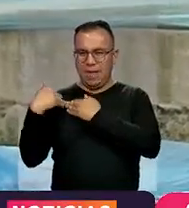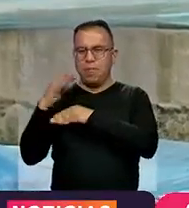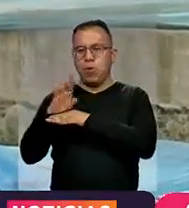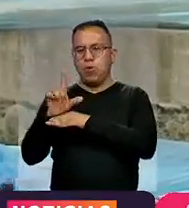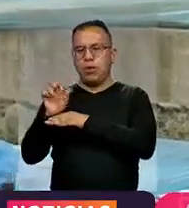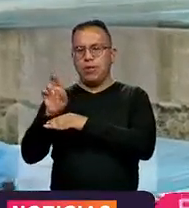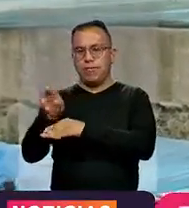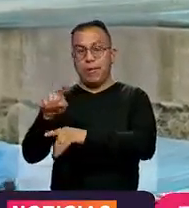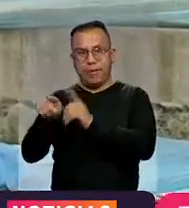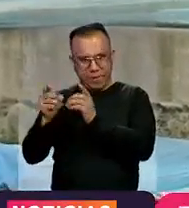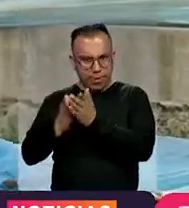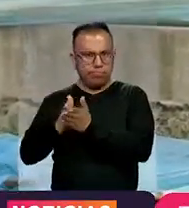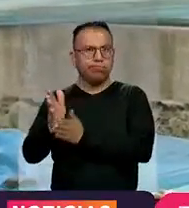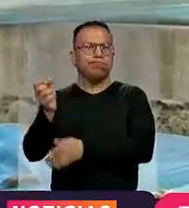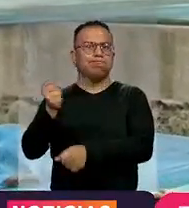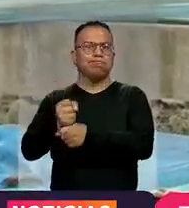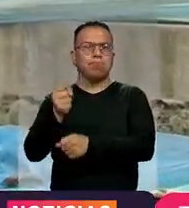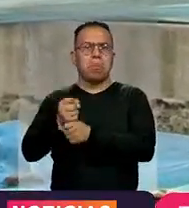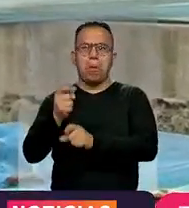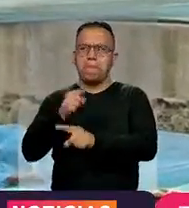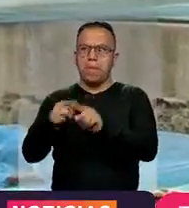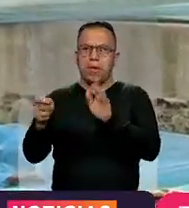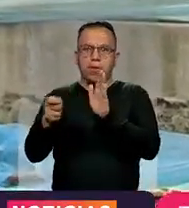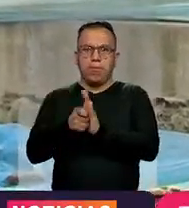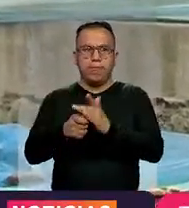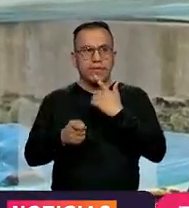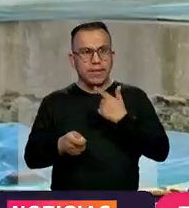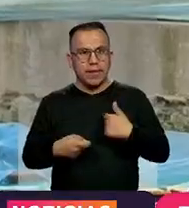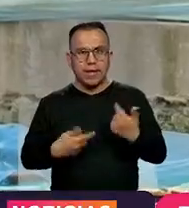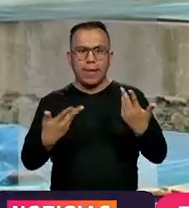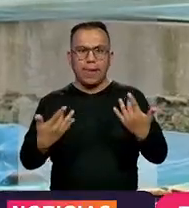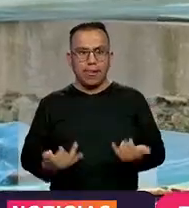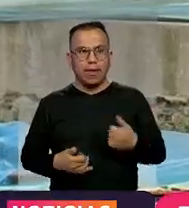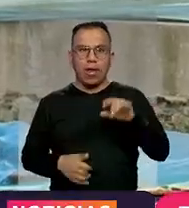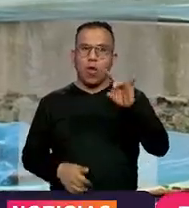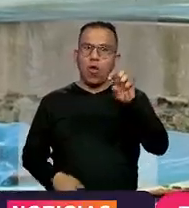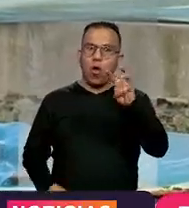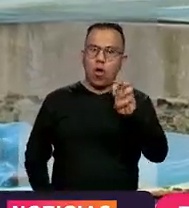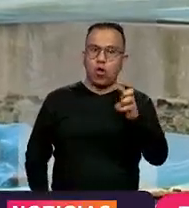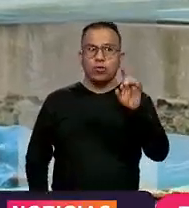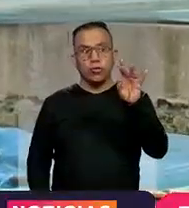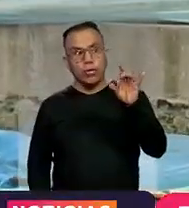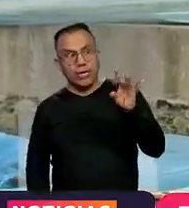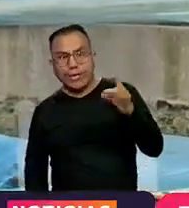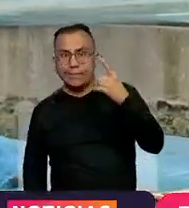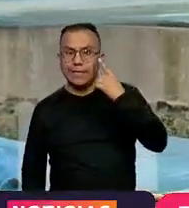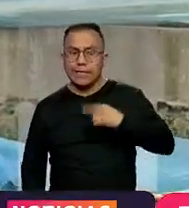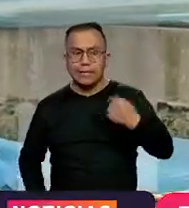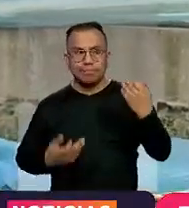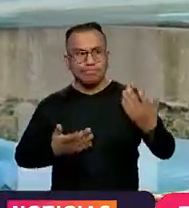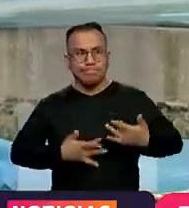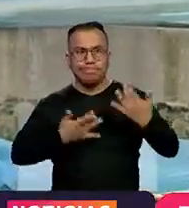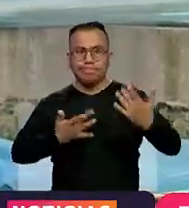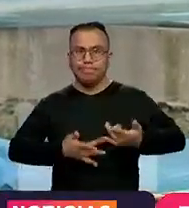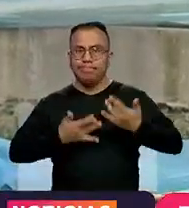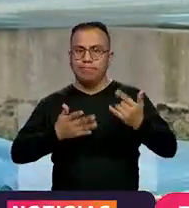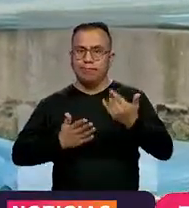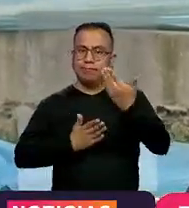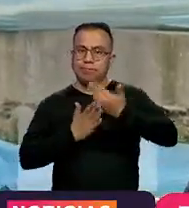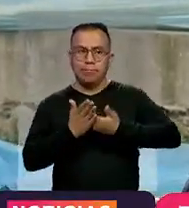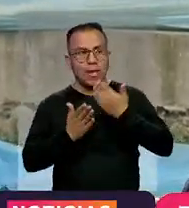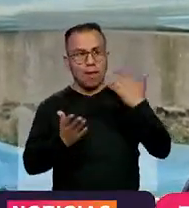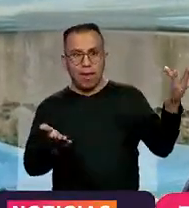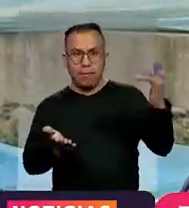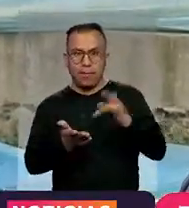que siguiera la obra. Pero me llevan de 8, de 15 y ahí voy y no ha salido, no